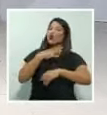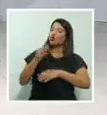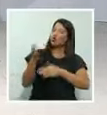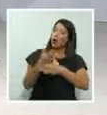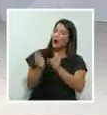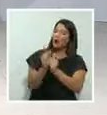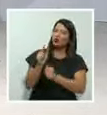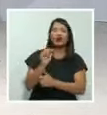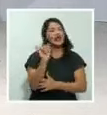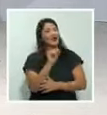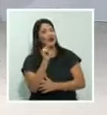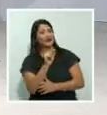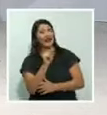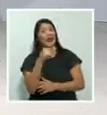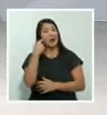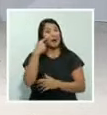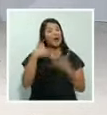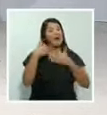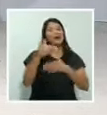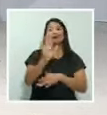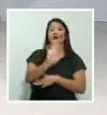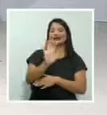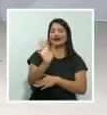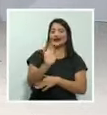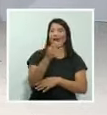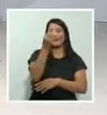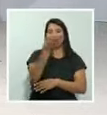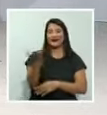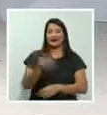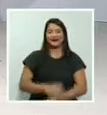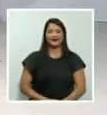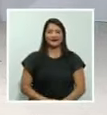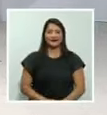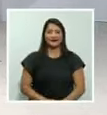compartir con ustedes. Igual, Ari. Nos vemos. Que la pasen muy bien. Chao. Chao. Bendiciones.